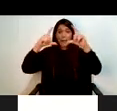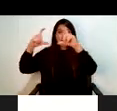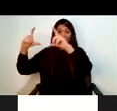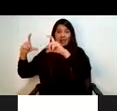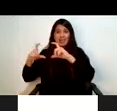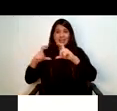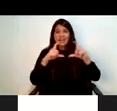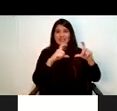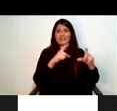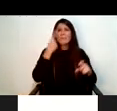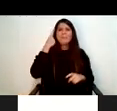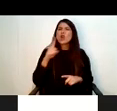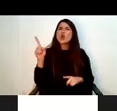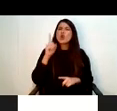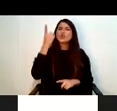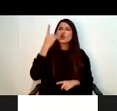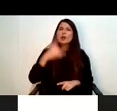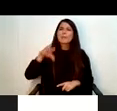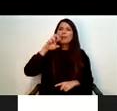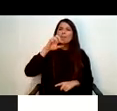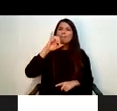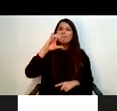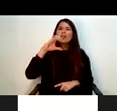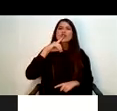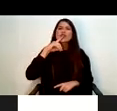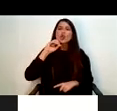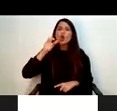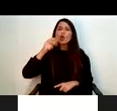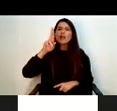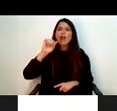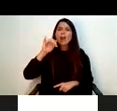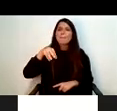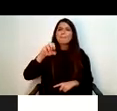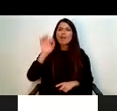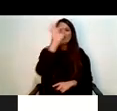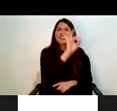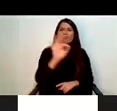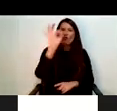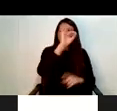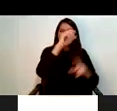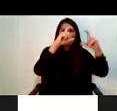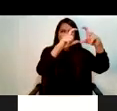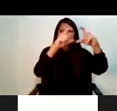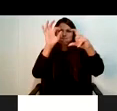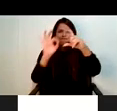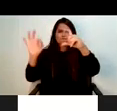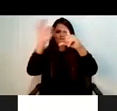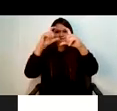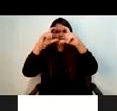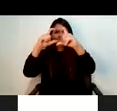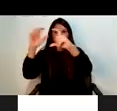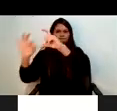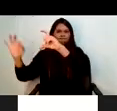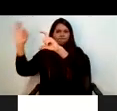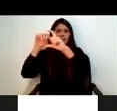uso de pictogramas, ¿ya? No es lo mismo. Si bien el pictograma puede ser una